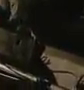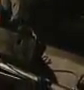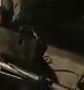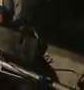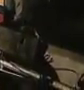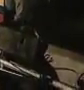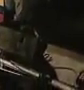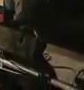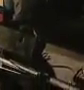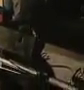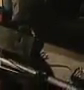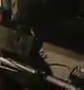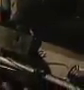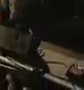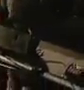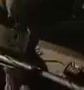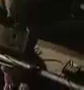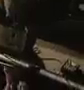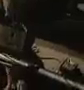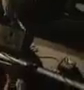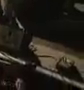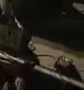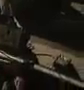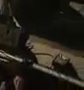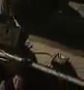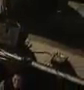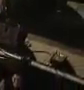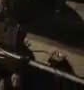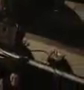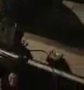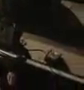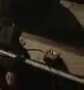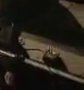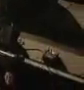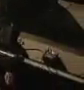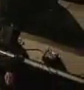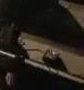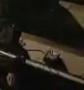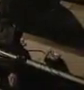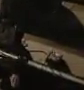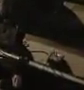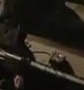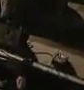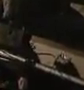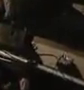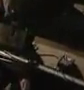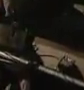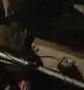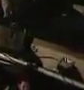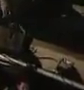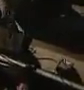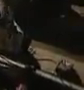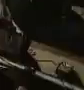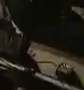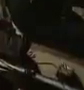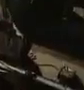hermanos, y son hermanos, somos hijos de Dios, somos todos